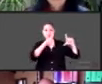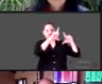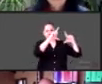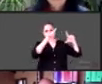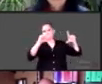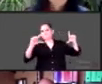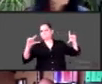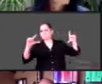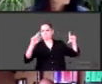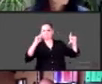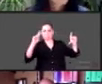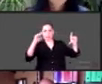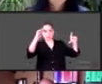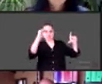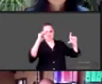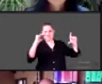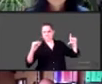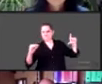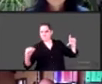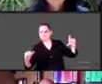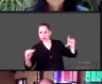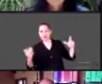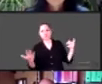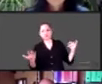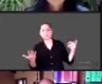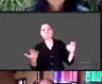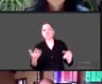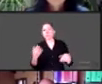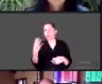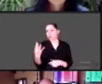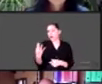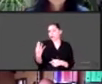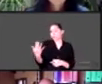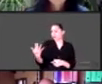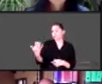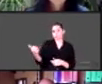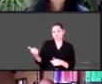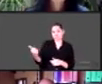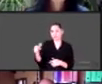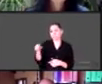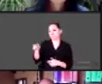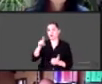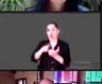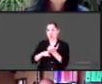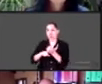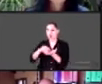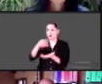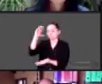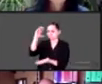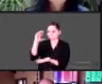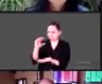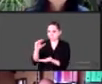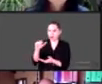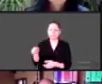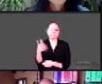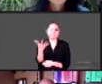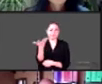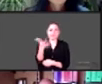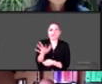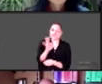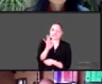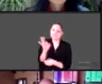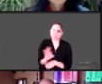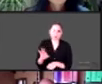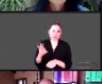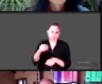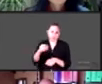Claramente en la media de los deciles, 4, 5, 6, pues un poco más del 10% de los adolescentes tienen